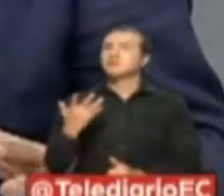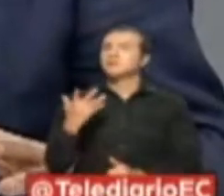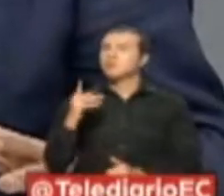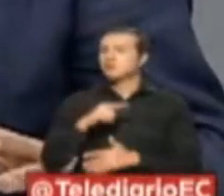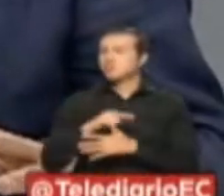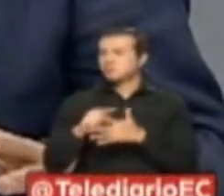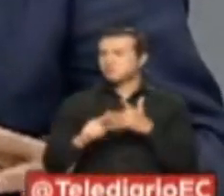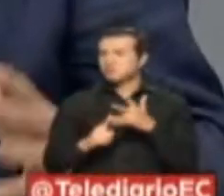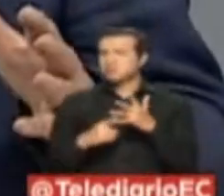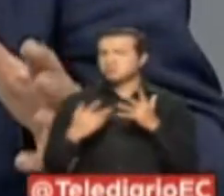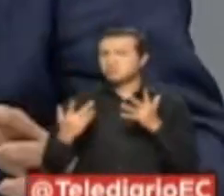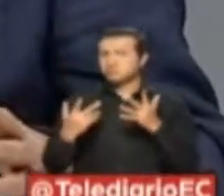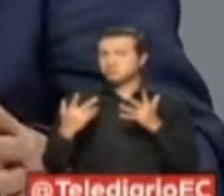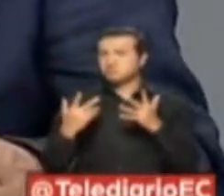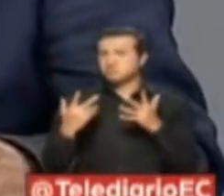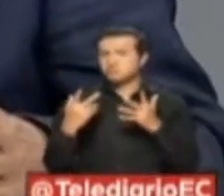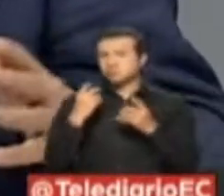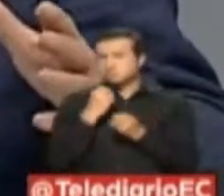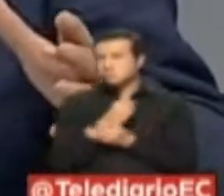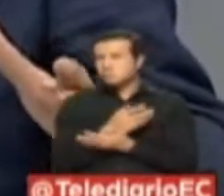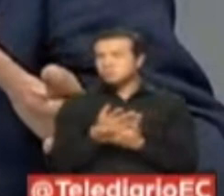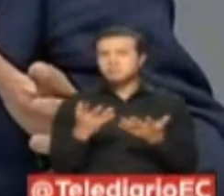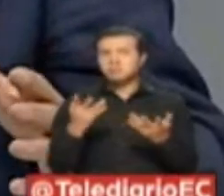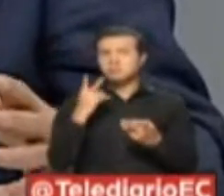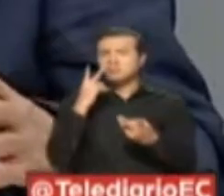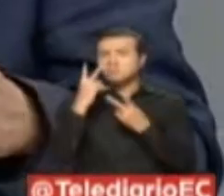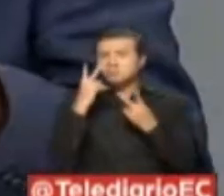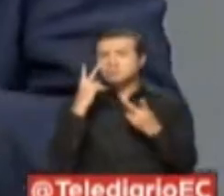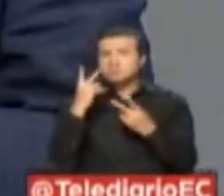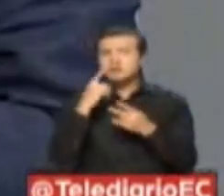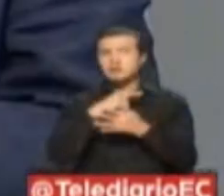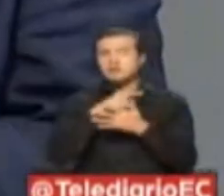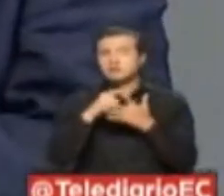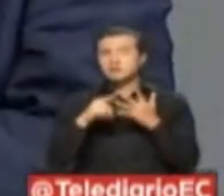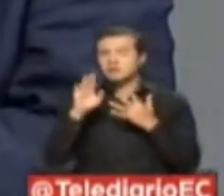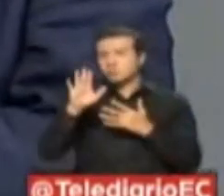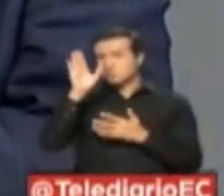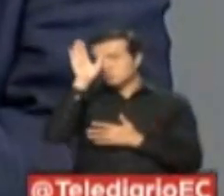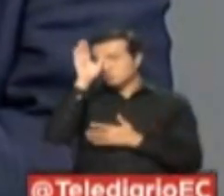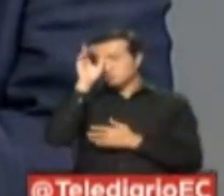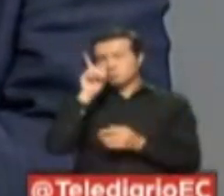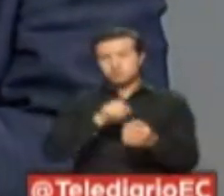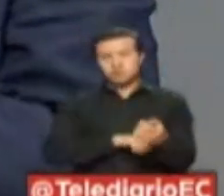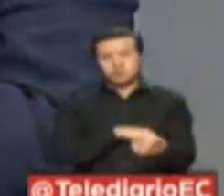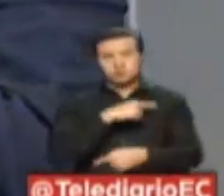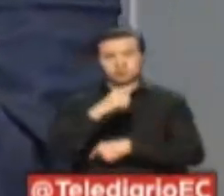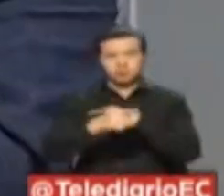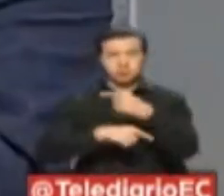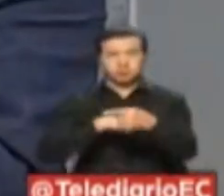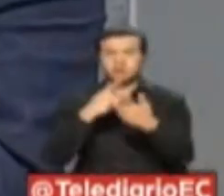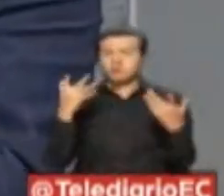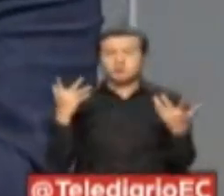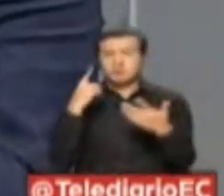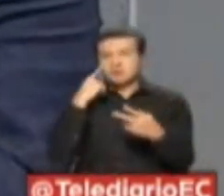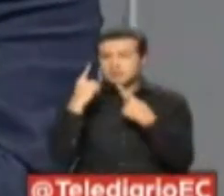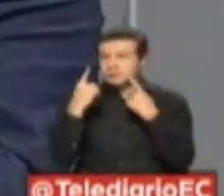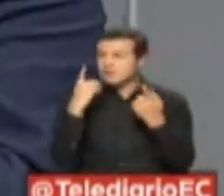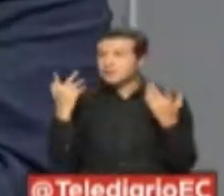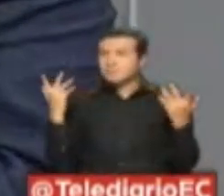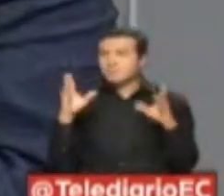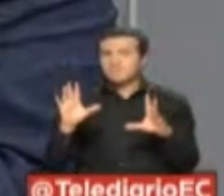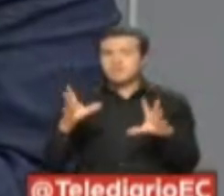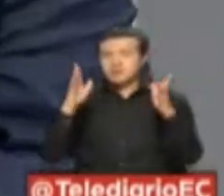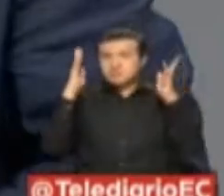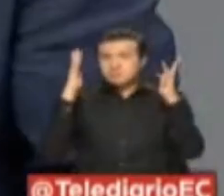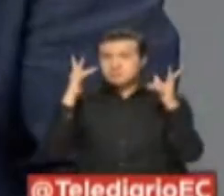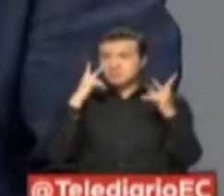que tienen que ver con las expresiones las demostraciones de la cultura tradicional japonesa que va a haber en el festival